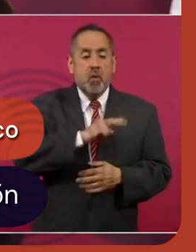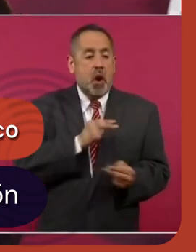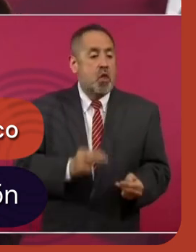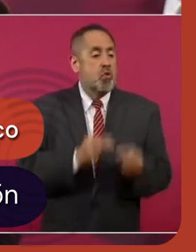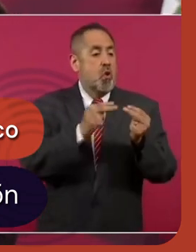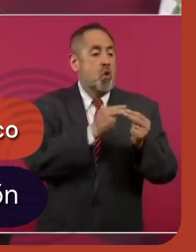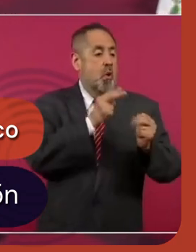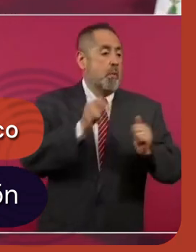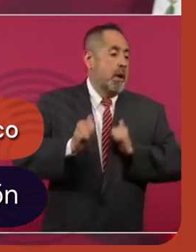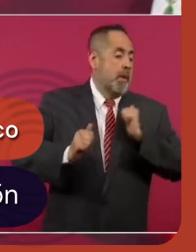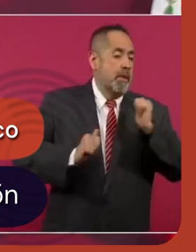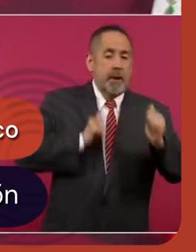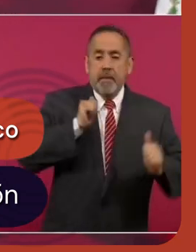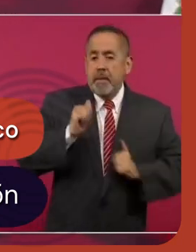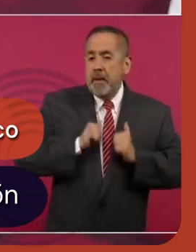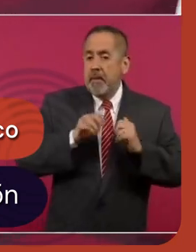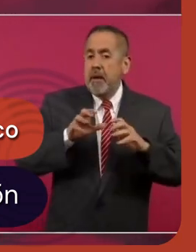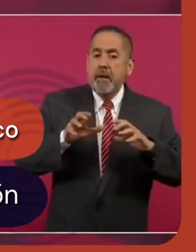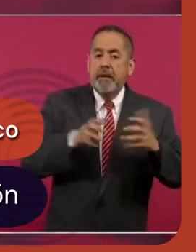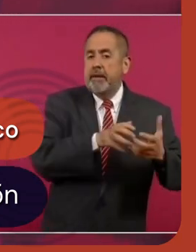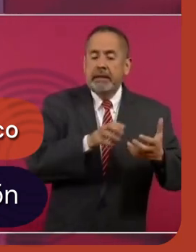compraban